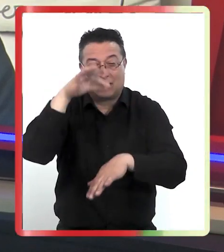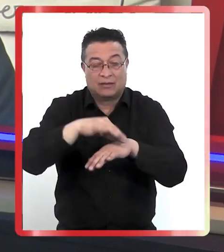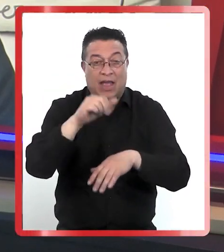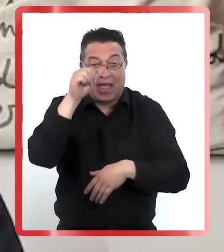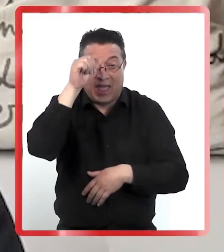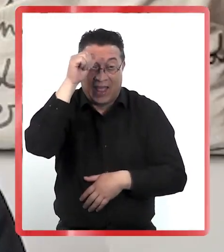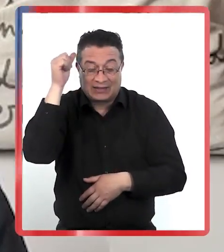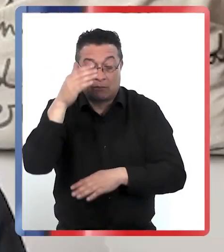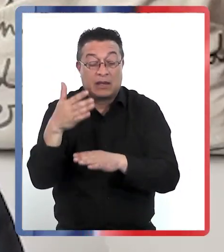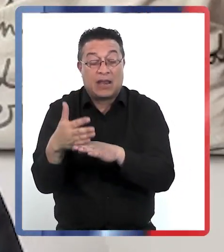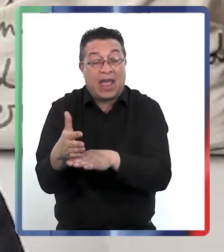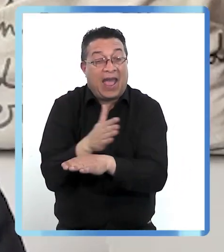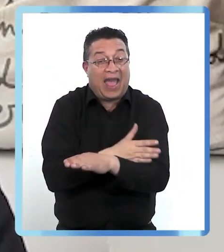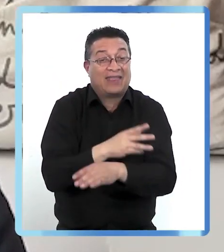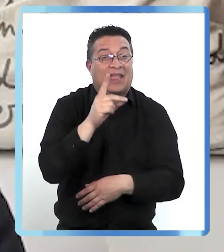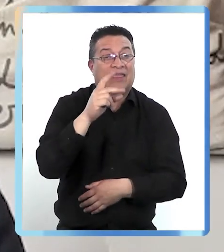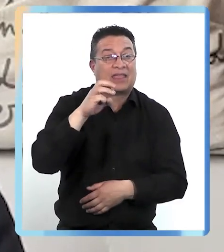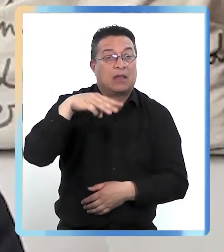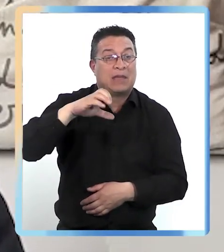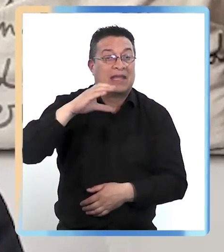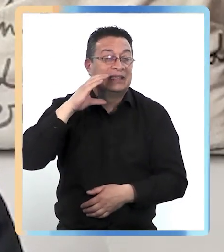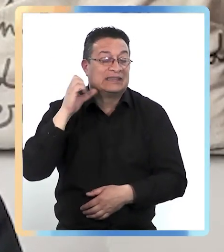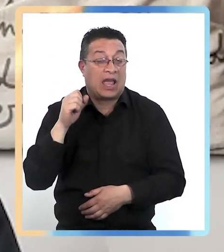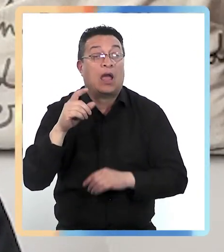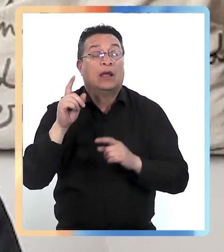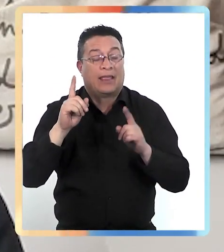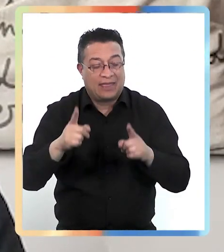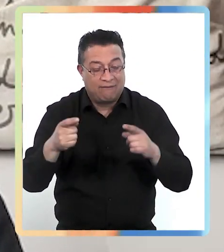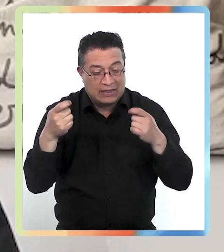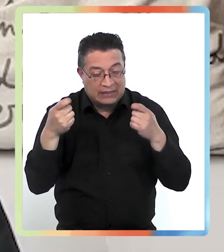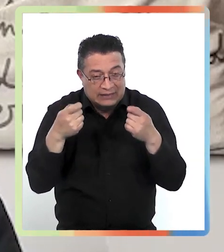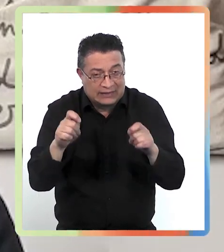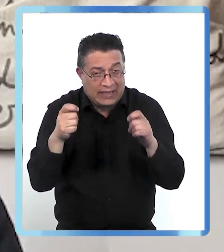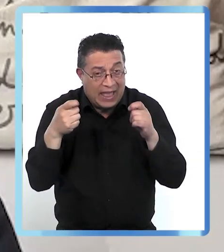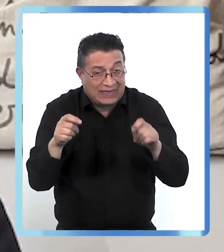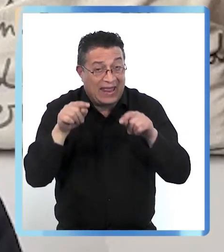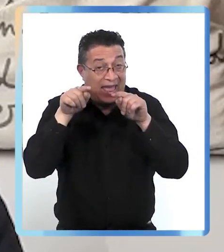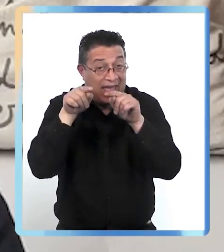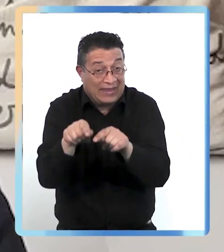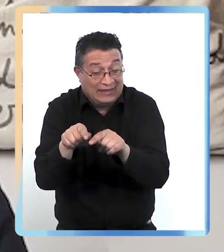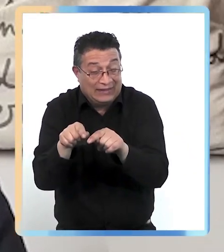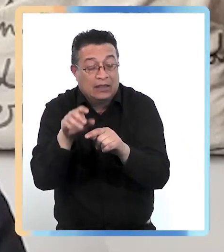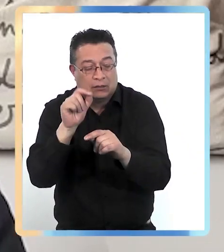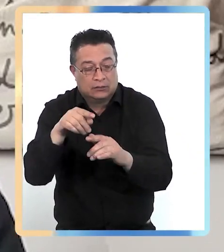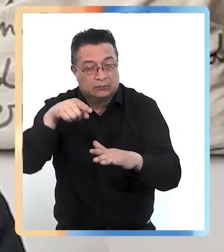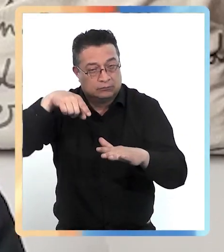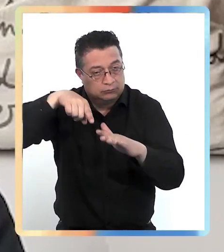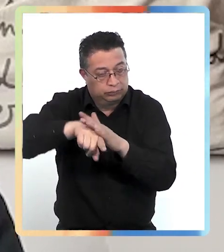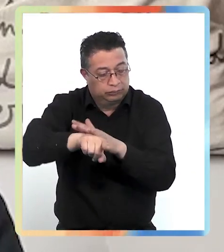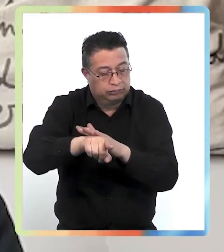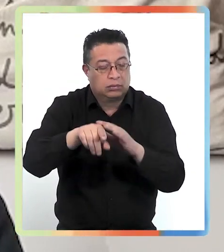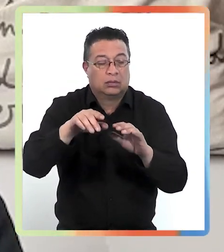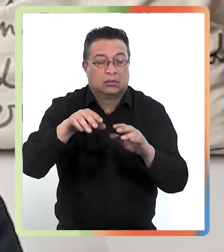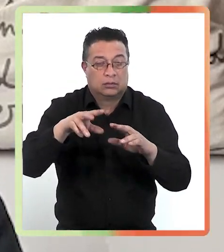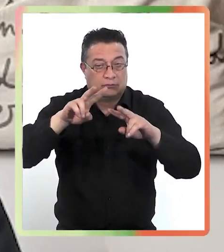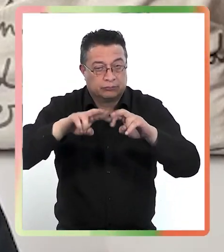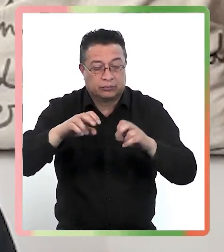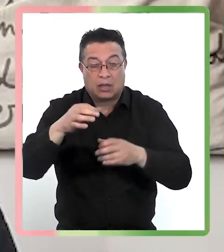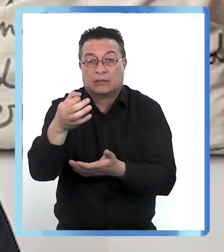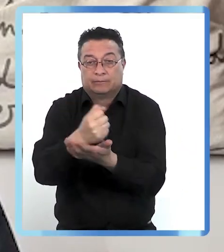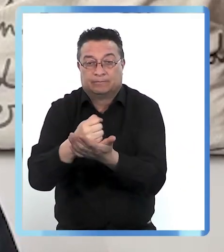la enfermedad de Alzheimer antes de que haga una demencia? Es tratar de, en ese momento, hacer